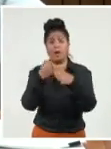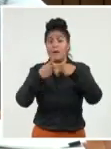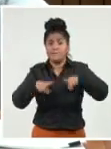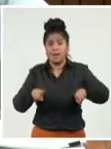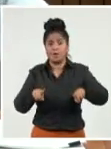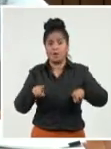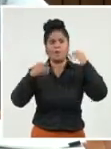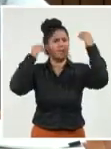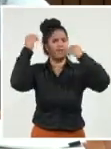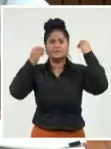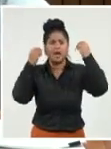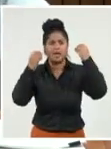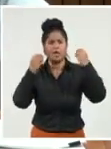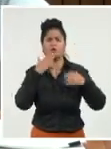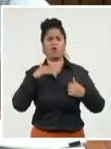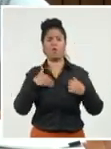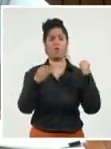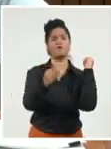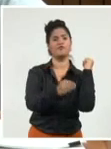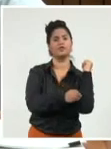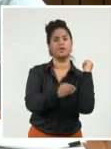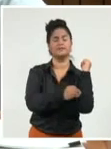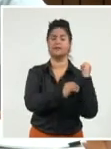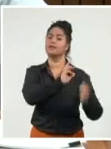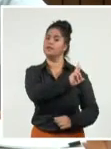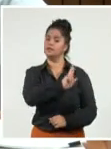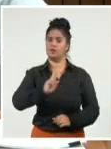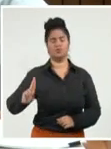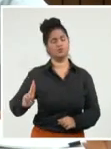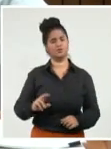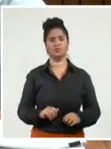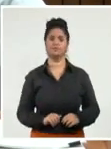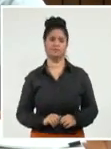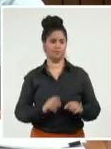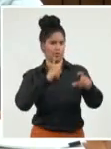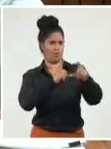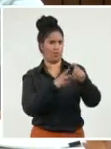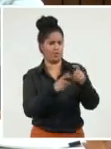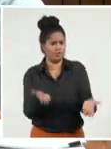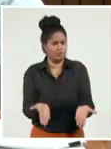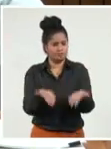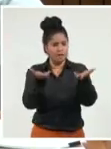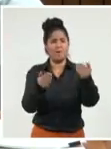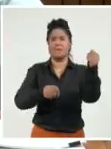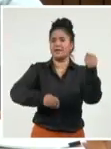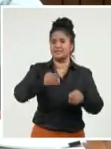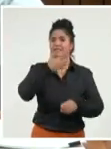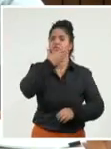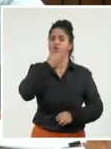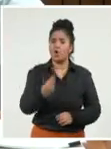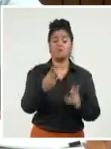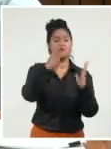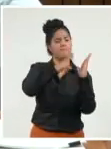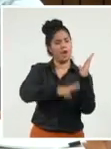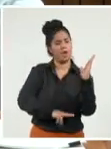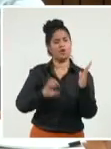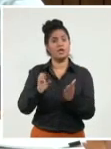Pero todo lo que nos afiance socialismo, construcción socialista, democracia, participación, valores,